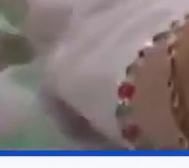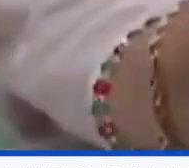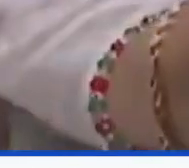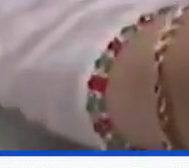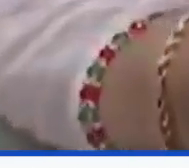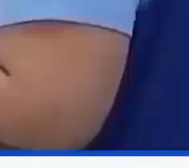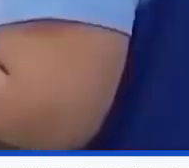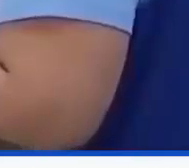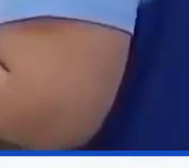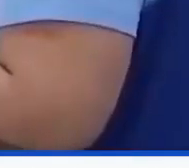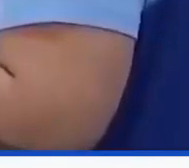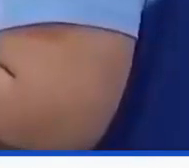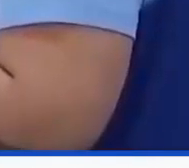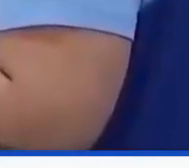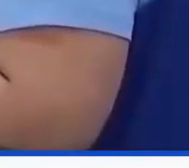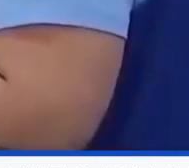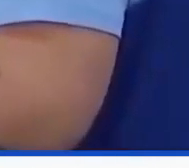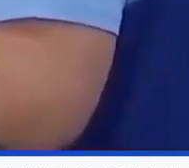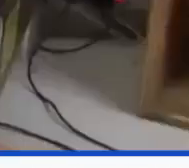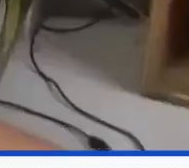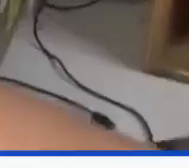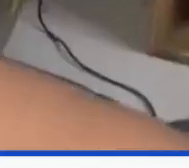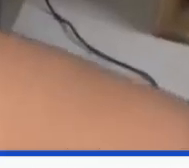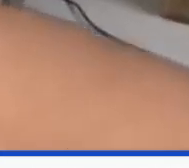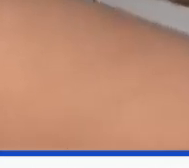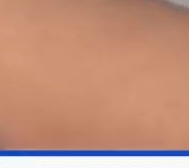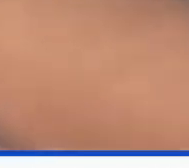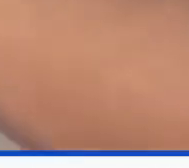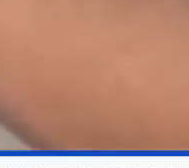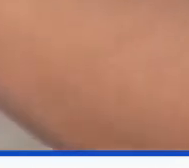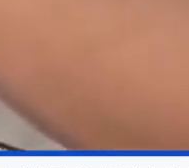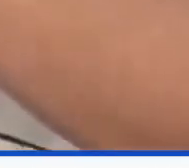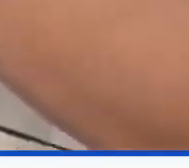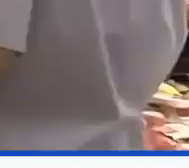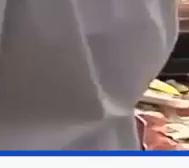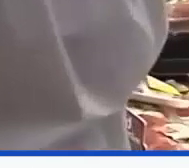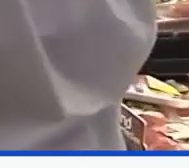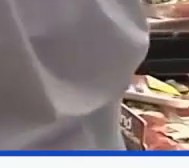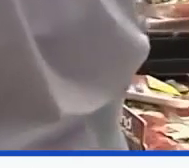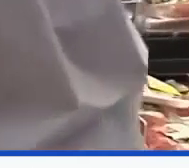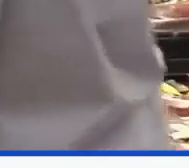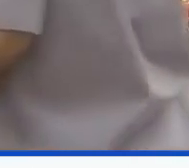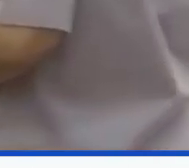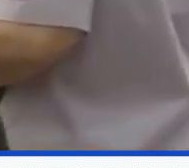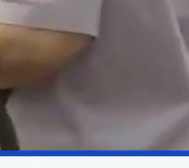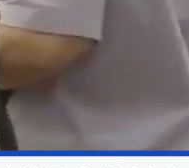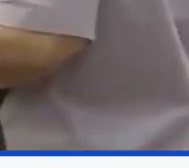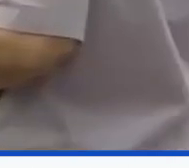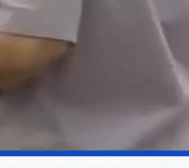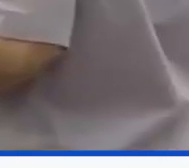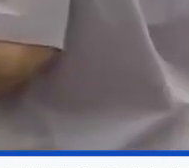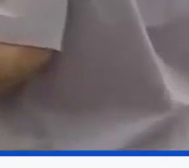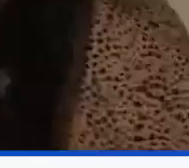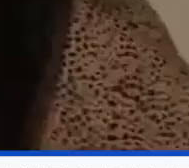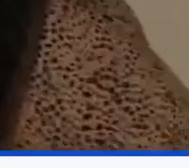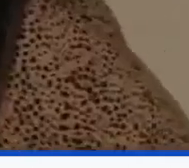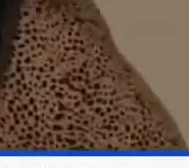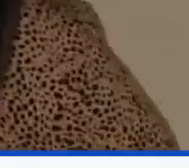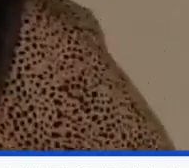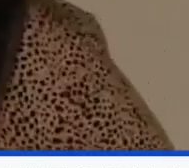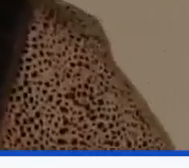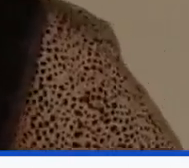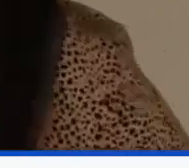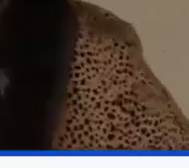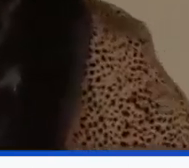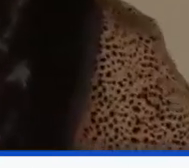Los precios al consumidor están por las nubes y llevar un plato con carne a la mesa sale cada vez más caro. Es terrible,